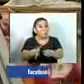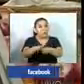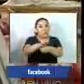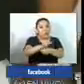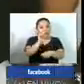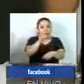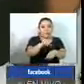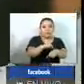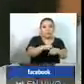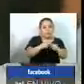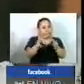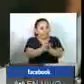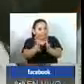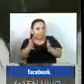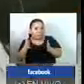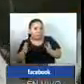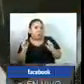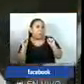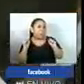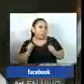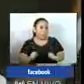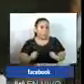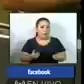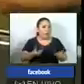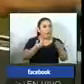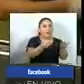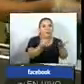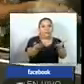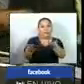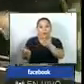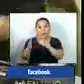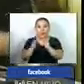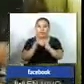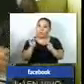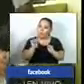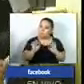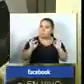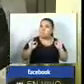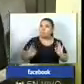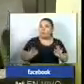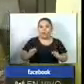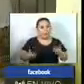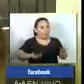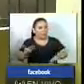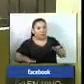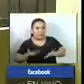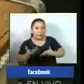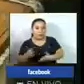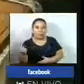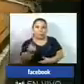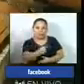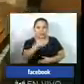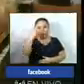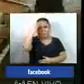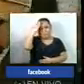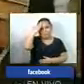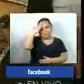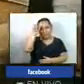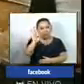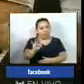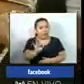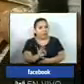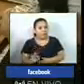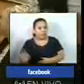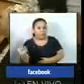Brian aprovechó para enviar sus delicias a domicilio así ha ganado muchos clientes quienes lo posicionan en